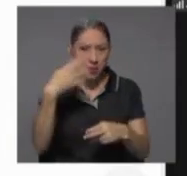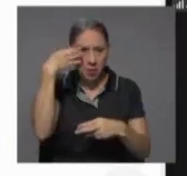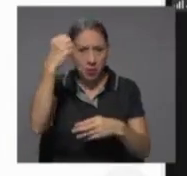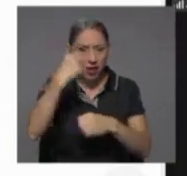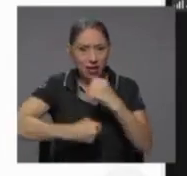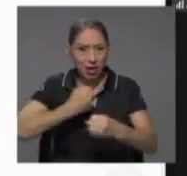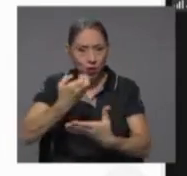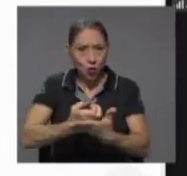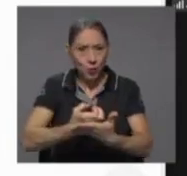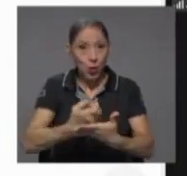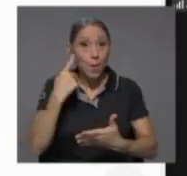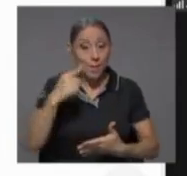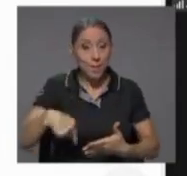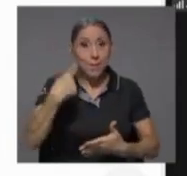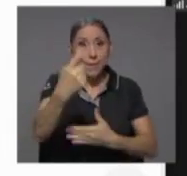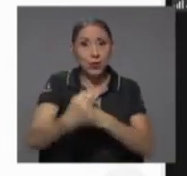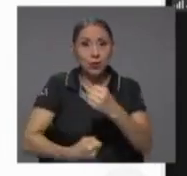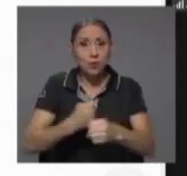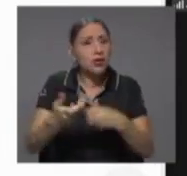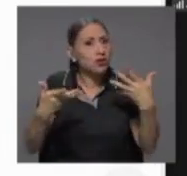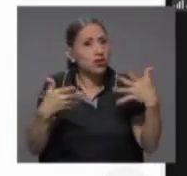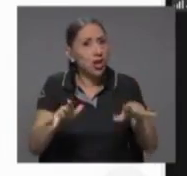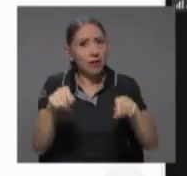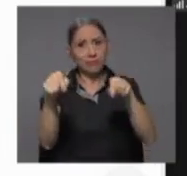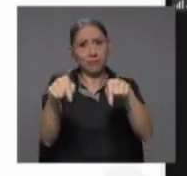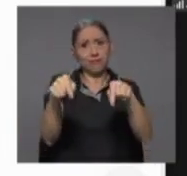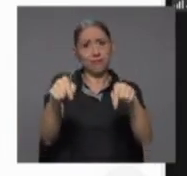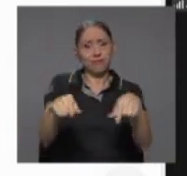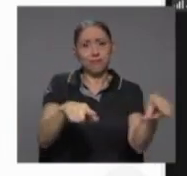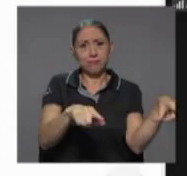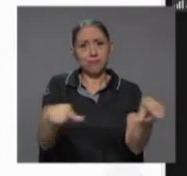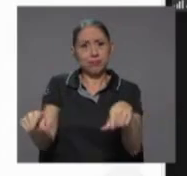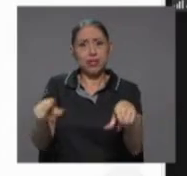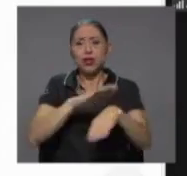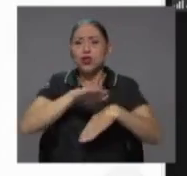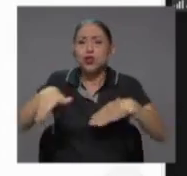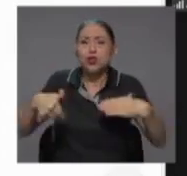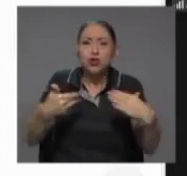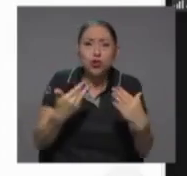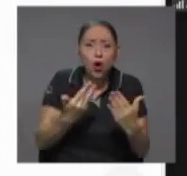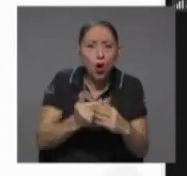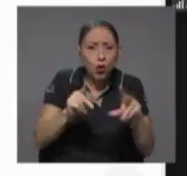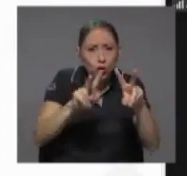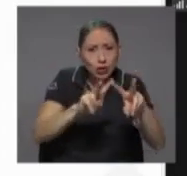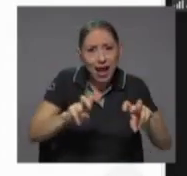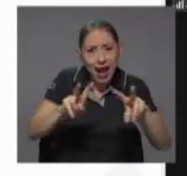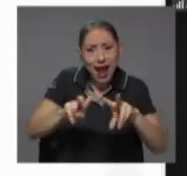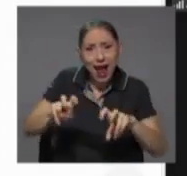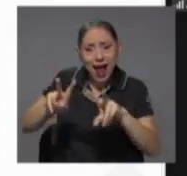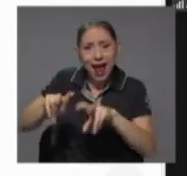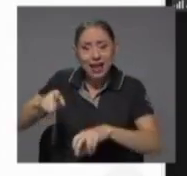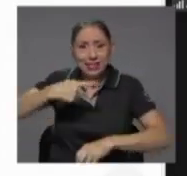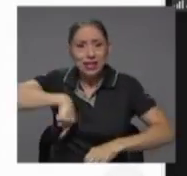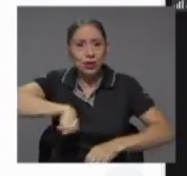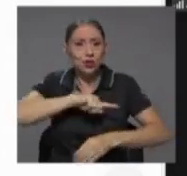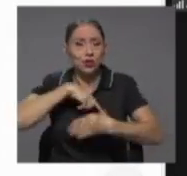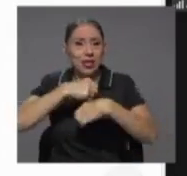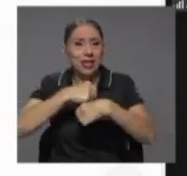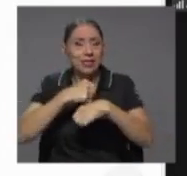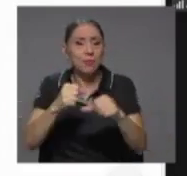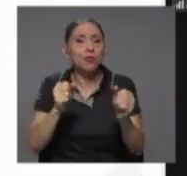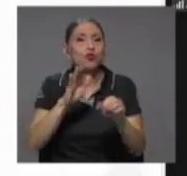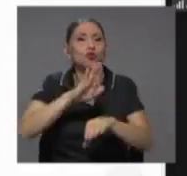2022, tienen a disposición todos los análisis que realizamos sobre el proyecto de ley